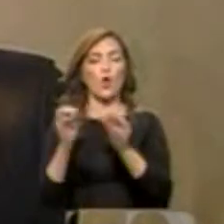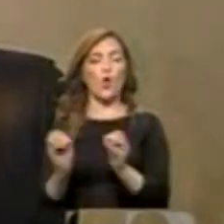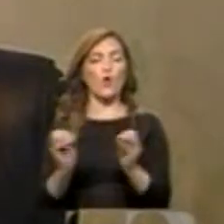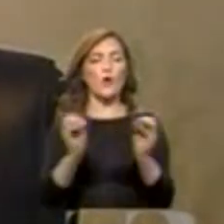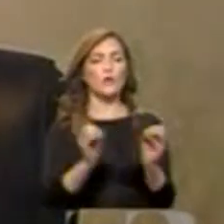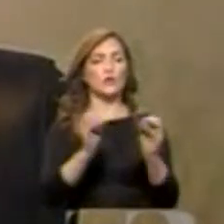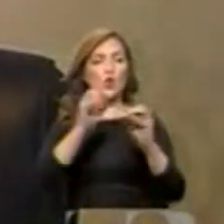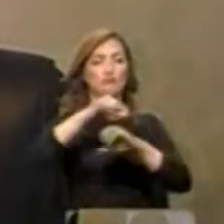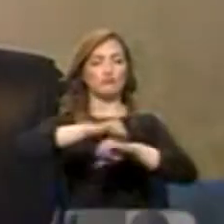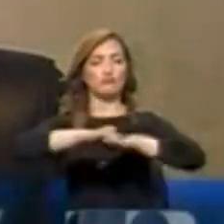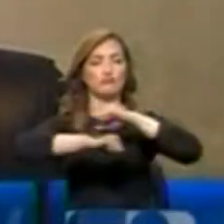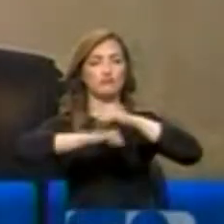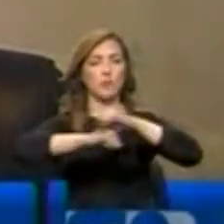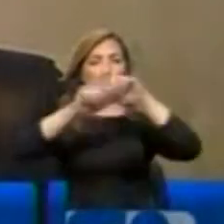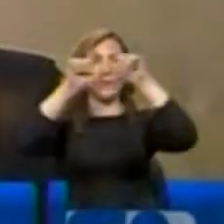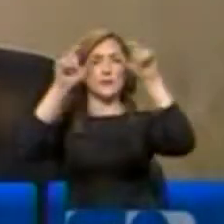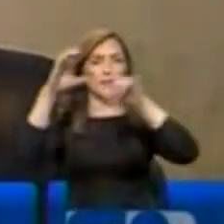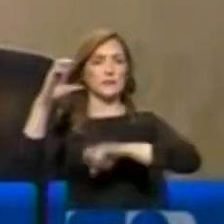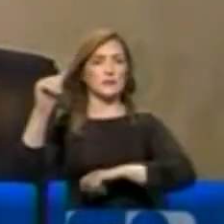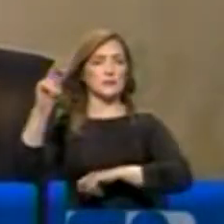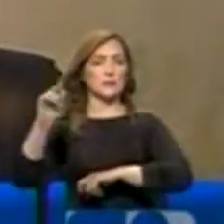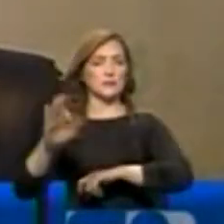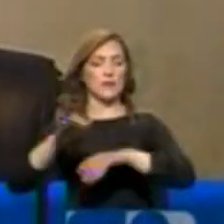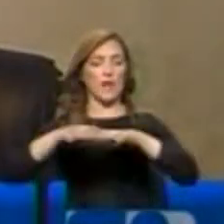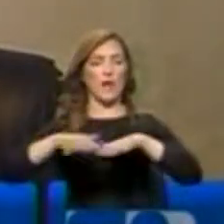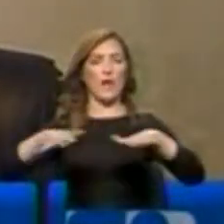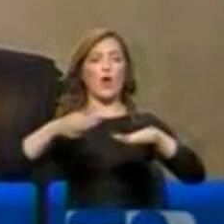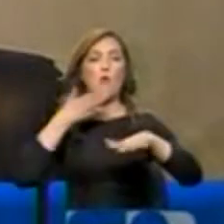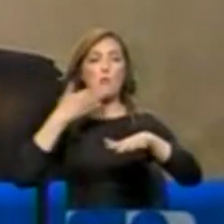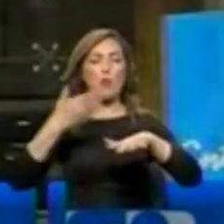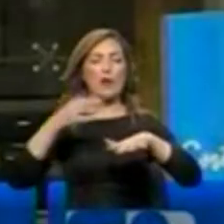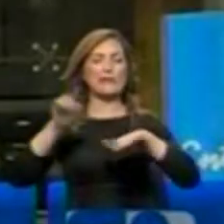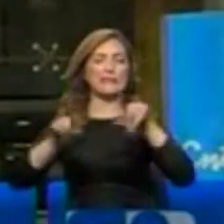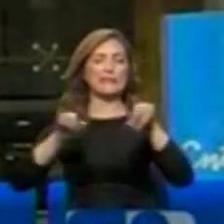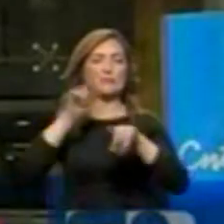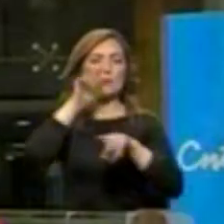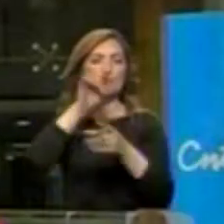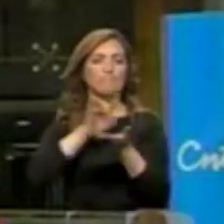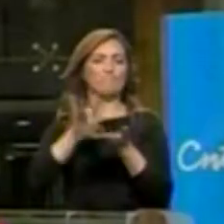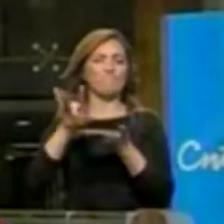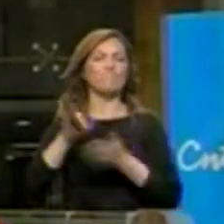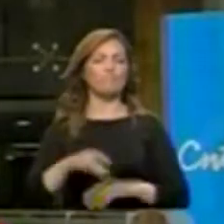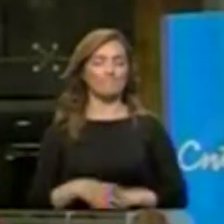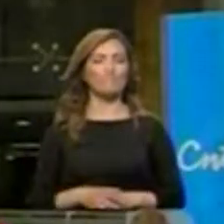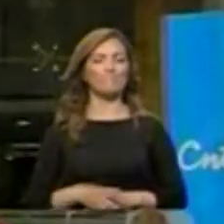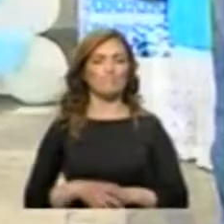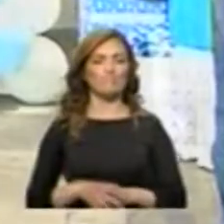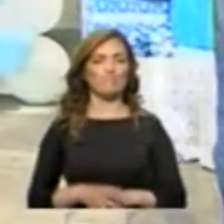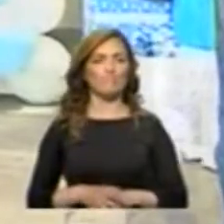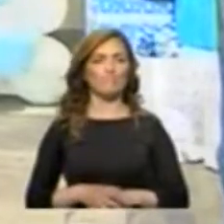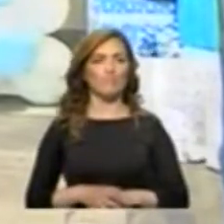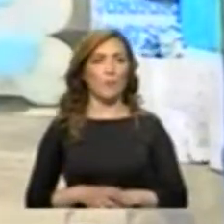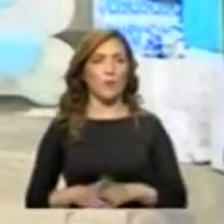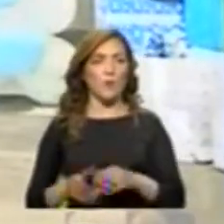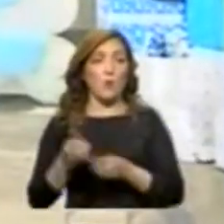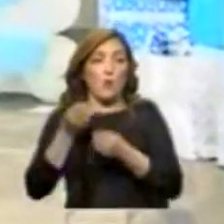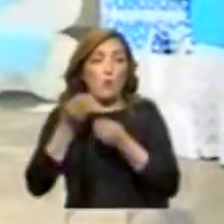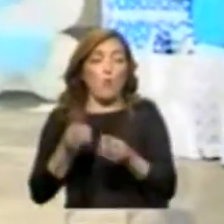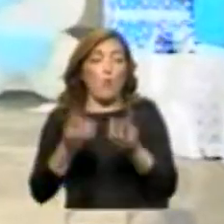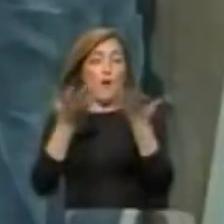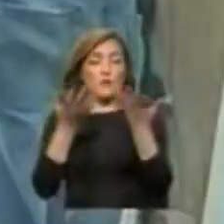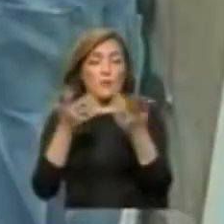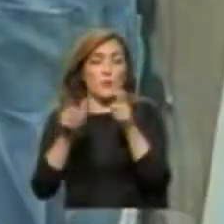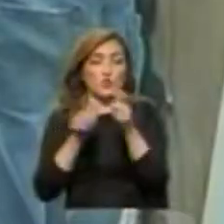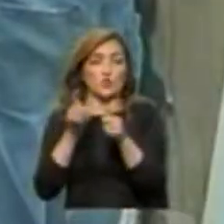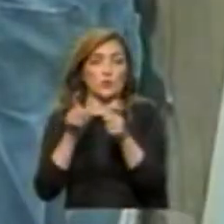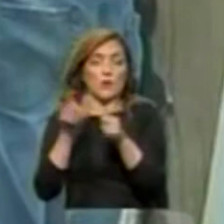organizacional. Existiría una reducción definitivamente de CNT. Hasta el momento el régimen no ha revelado cuánto le costará al país